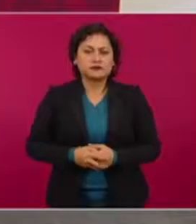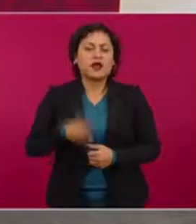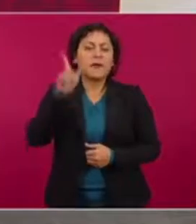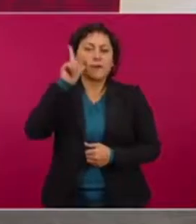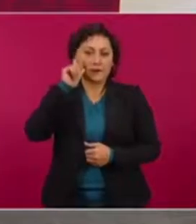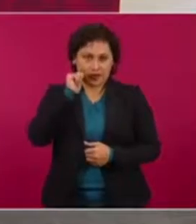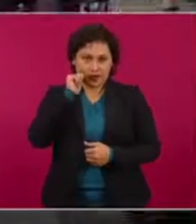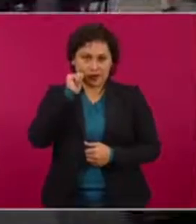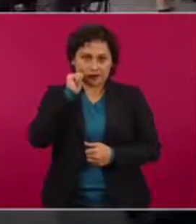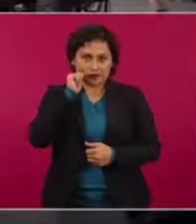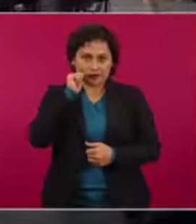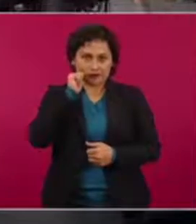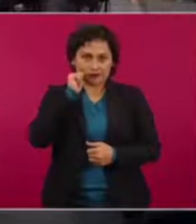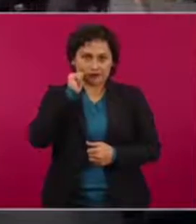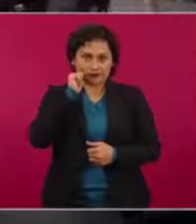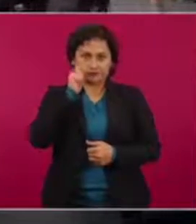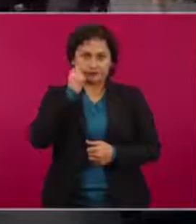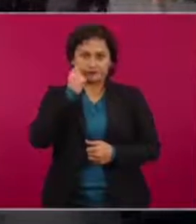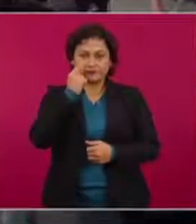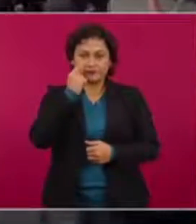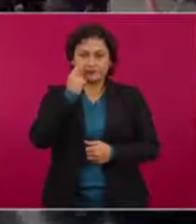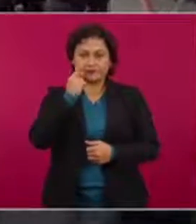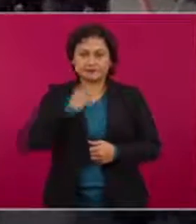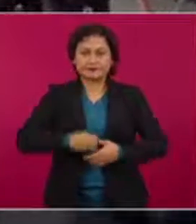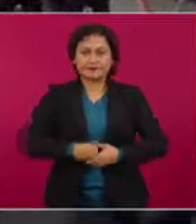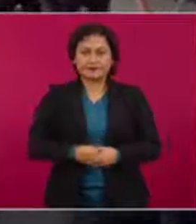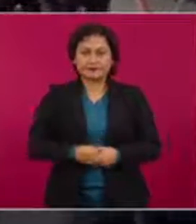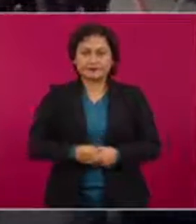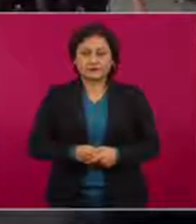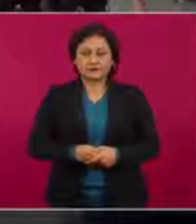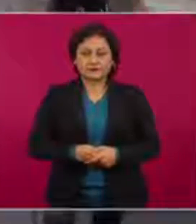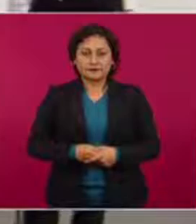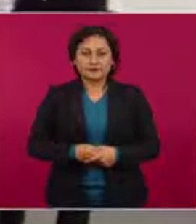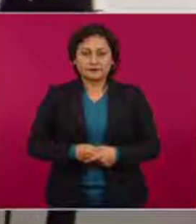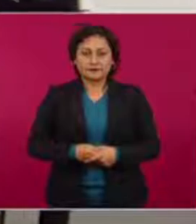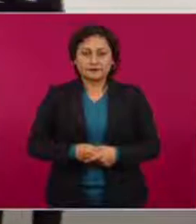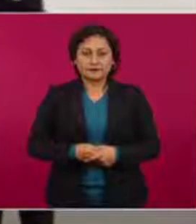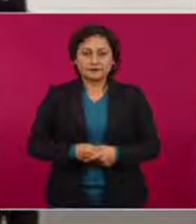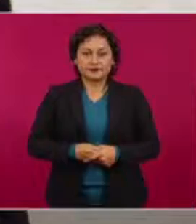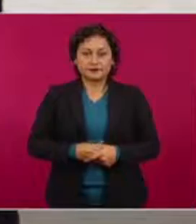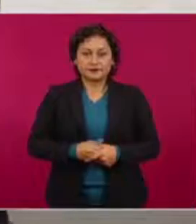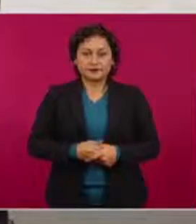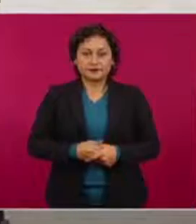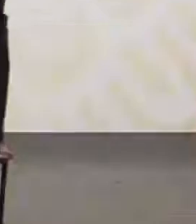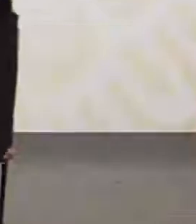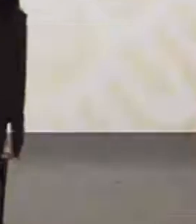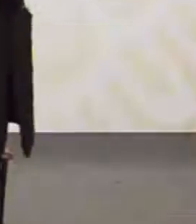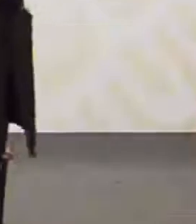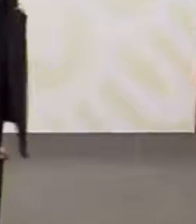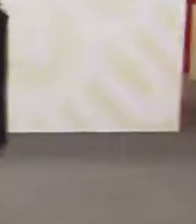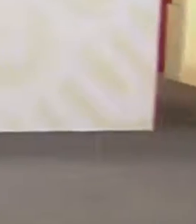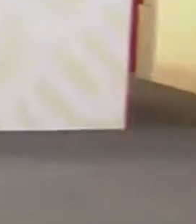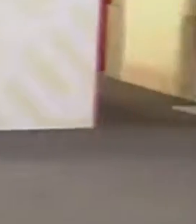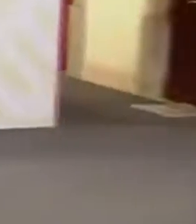Mañana. Sí, de acuerdo.